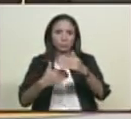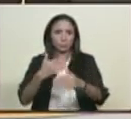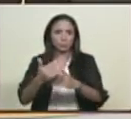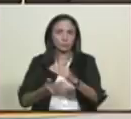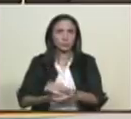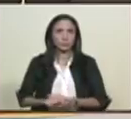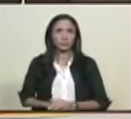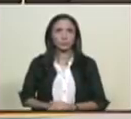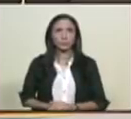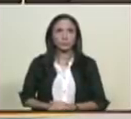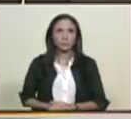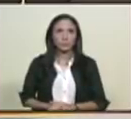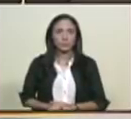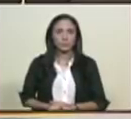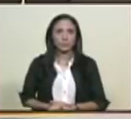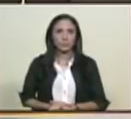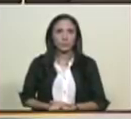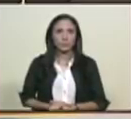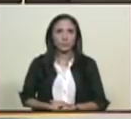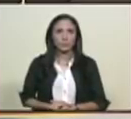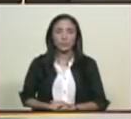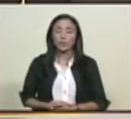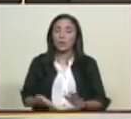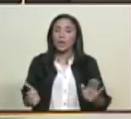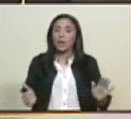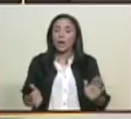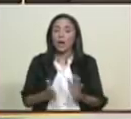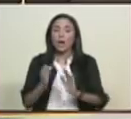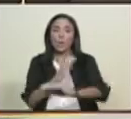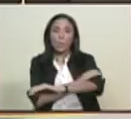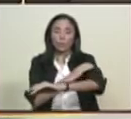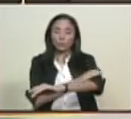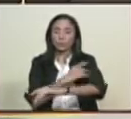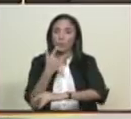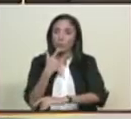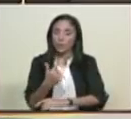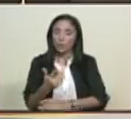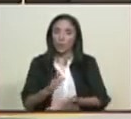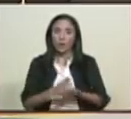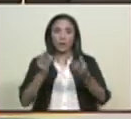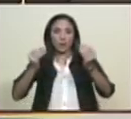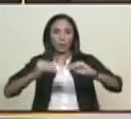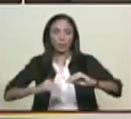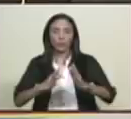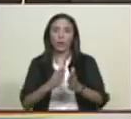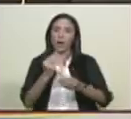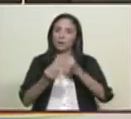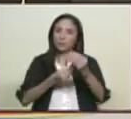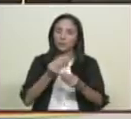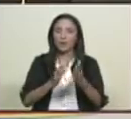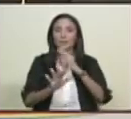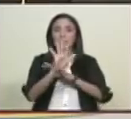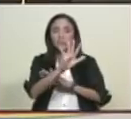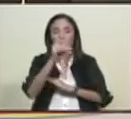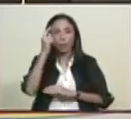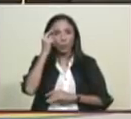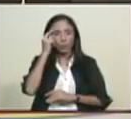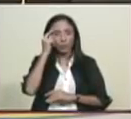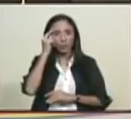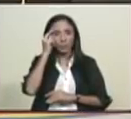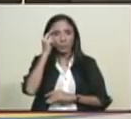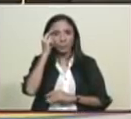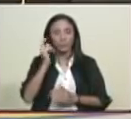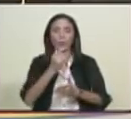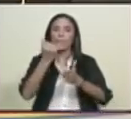Recientemente en el acuerdo la oposición había propuesto que se abriera un periodo de 5 días para